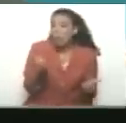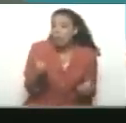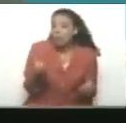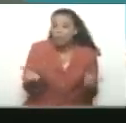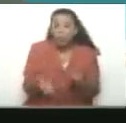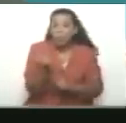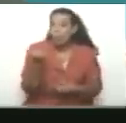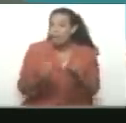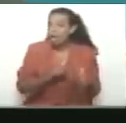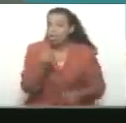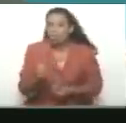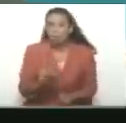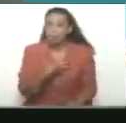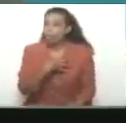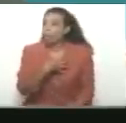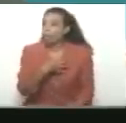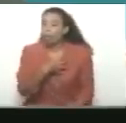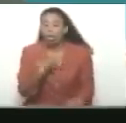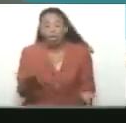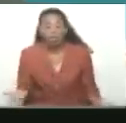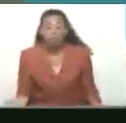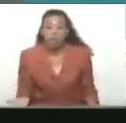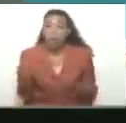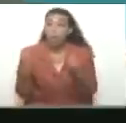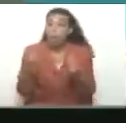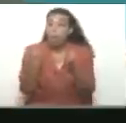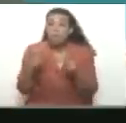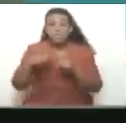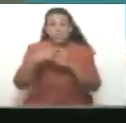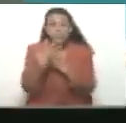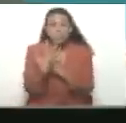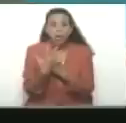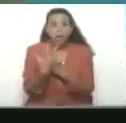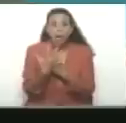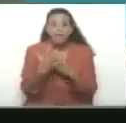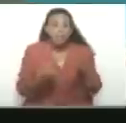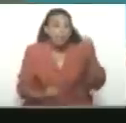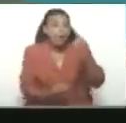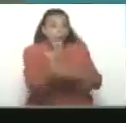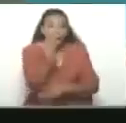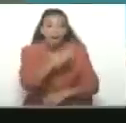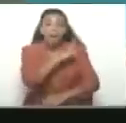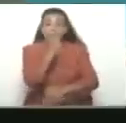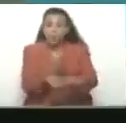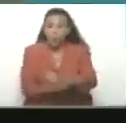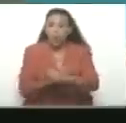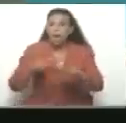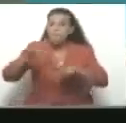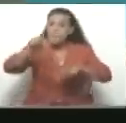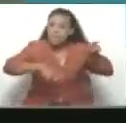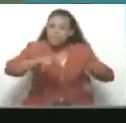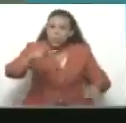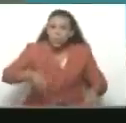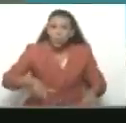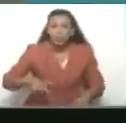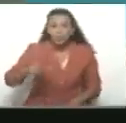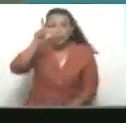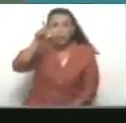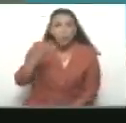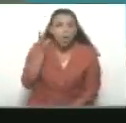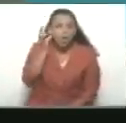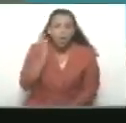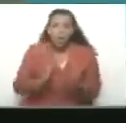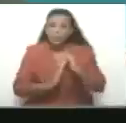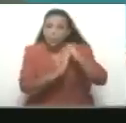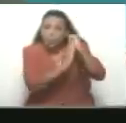no puede serel no puede ser Gabriela porque tenemos toda la estructura el poder Popular en primer lugar Ana cararina